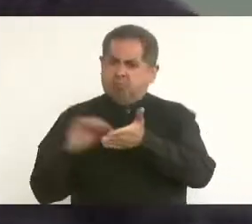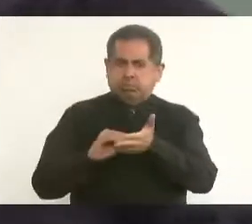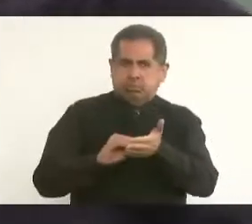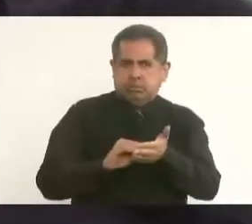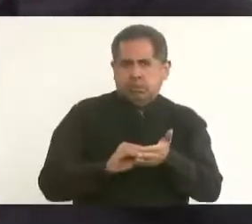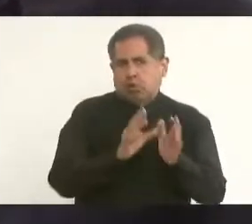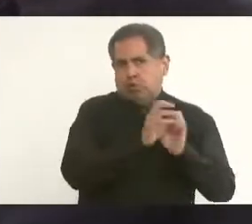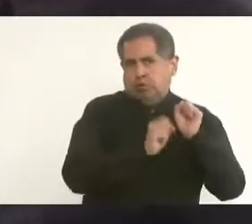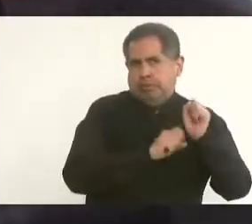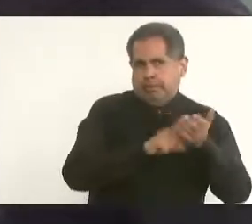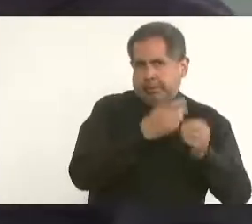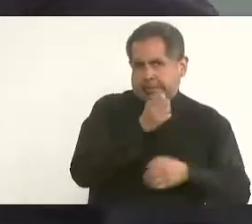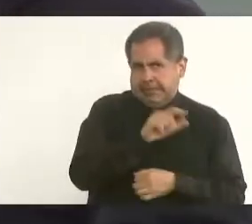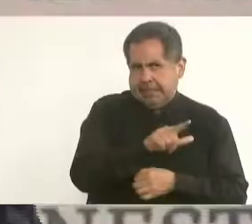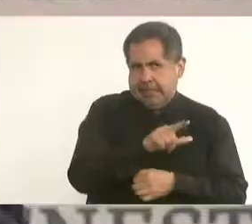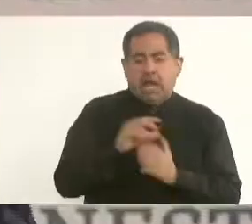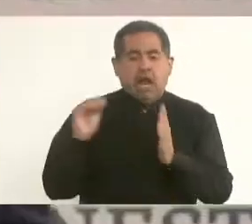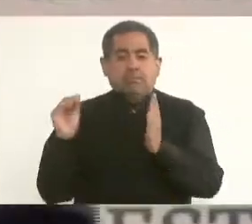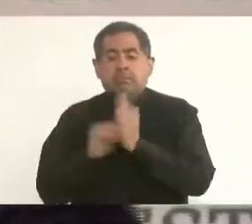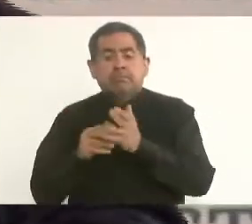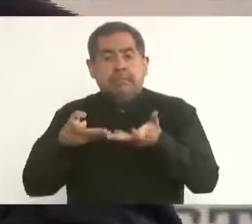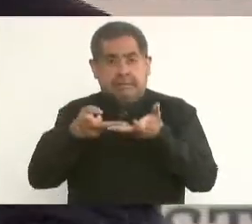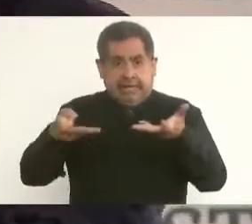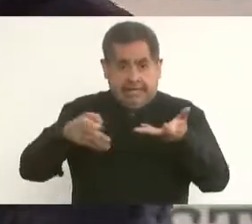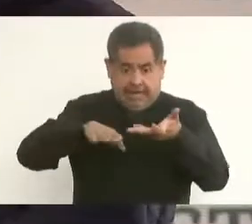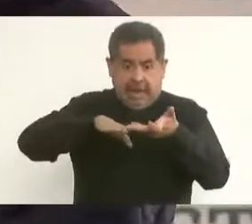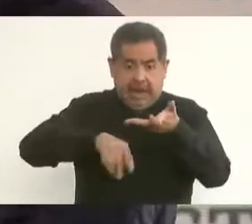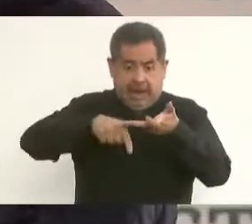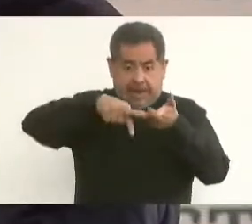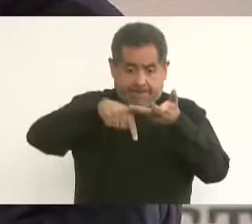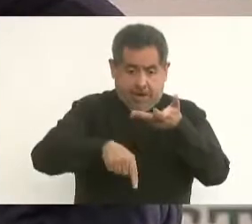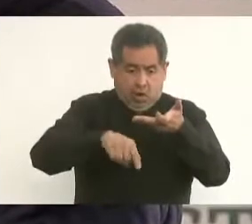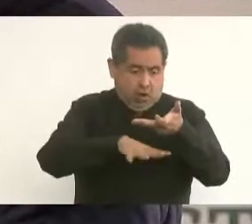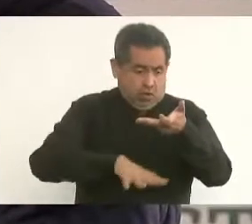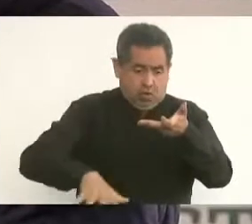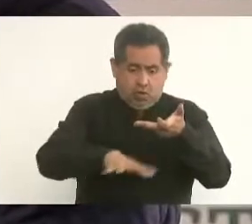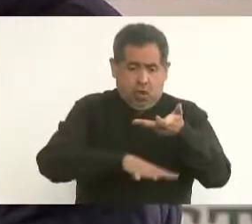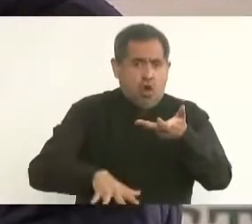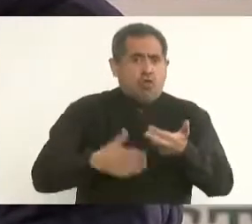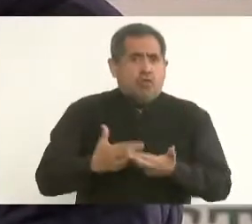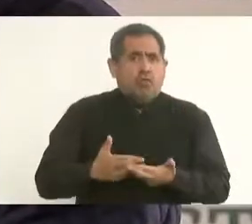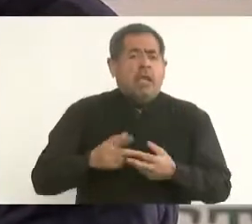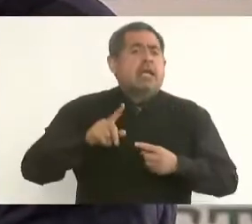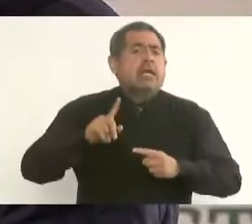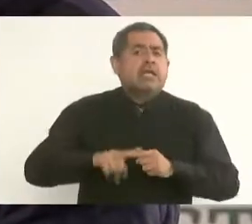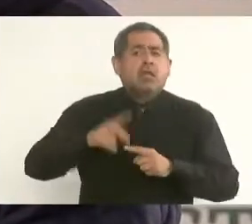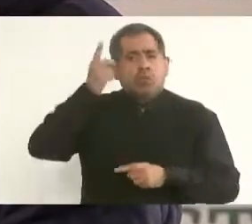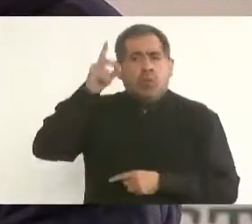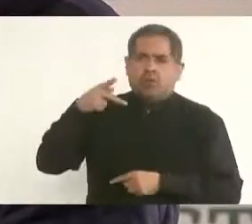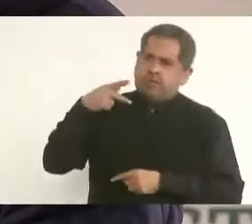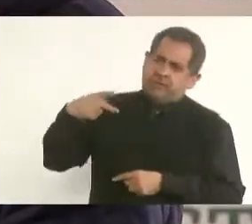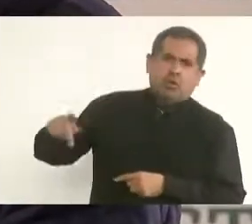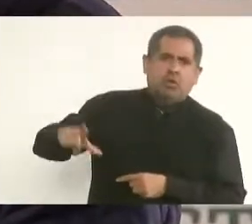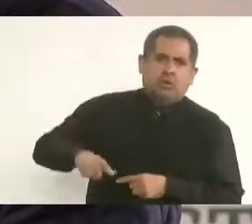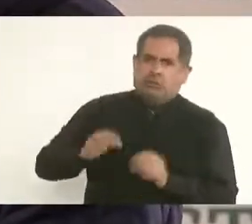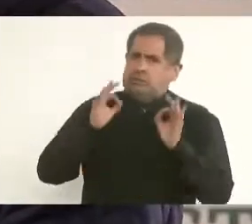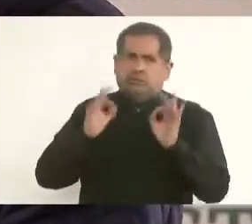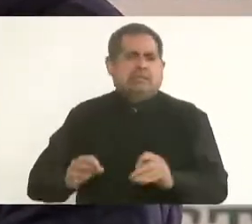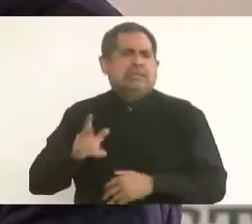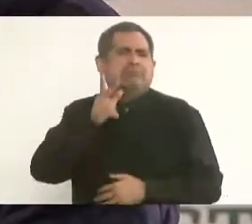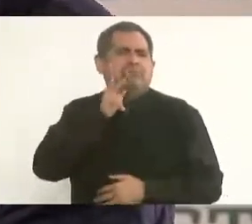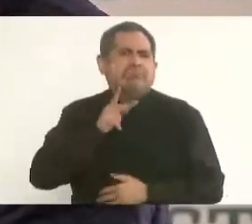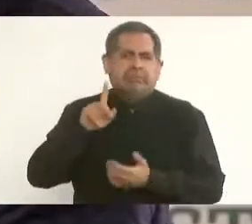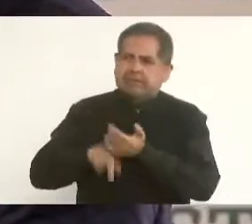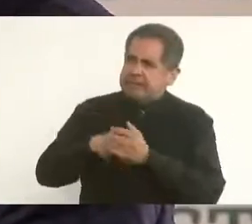estableció que todos los bienes del subsuelo, en particular el petróleo, eran de